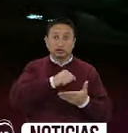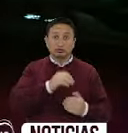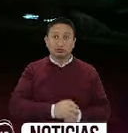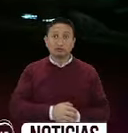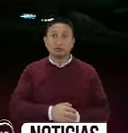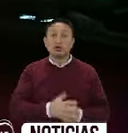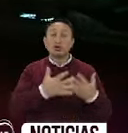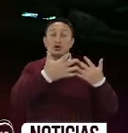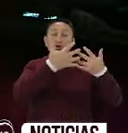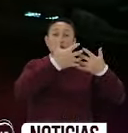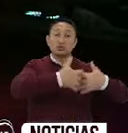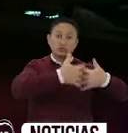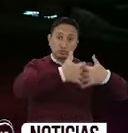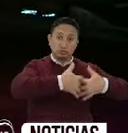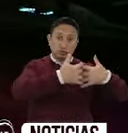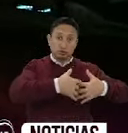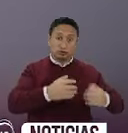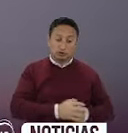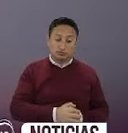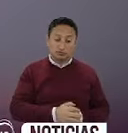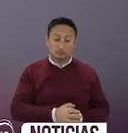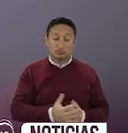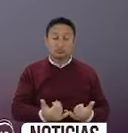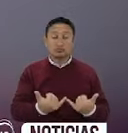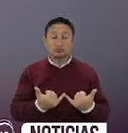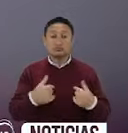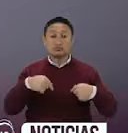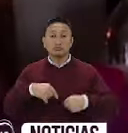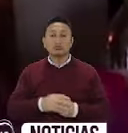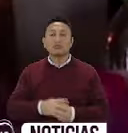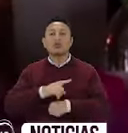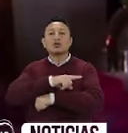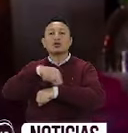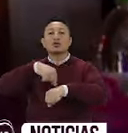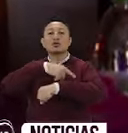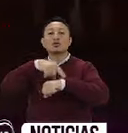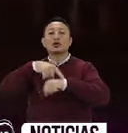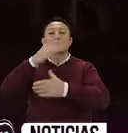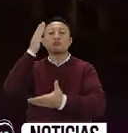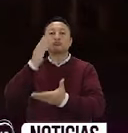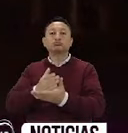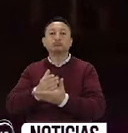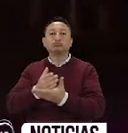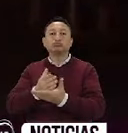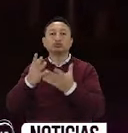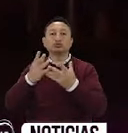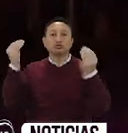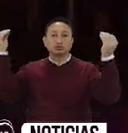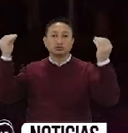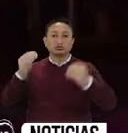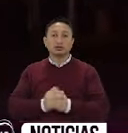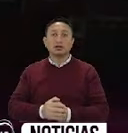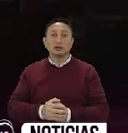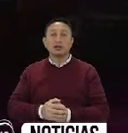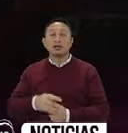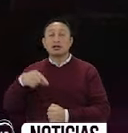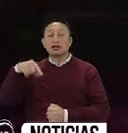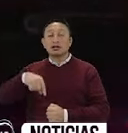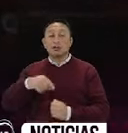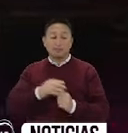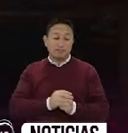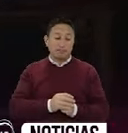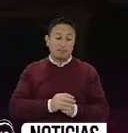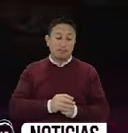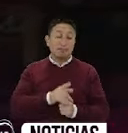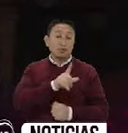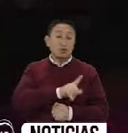estas infraestructuras. En este contexto, los cronogramas de suspensión del servicio eléctrico para el periodo comprendido